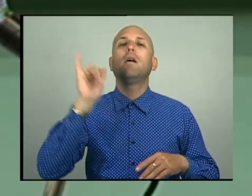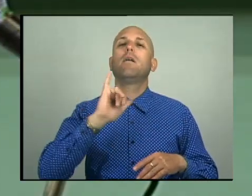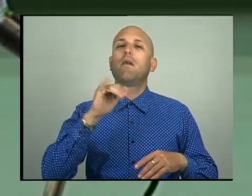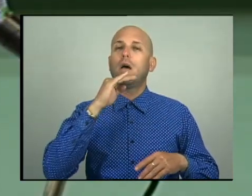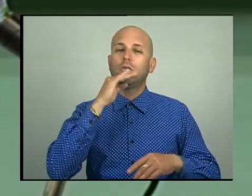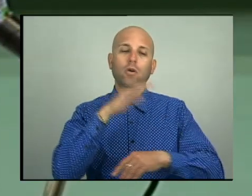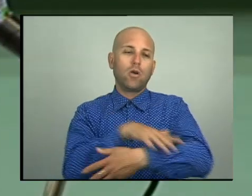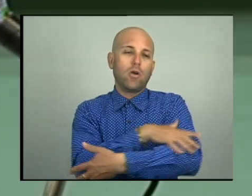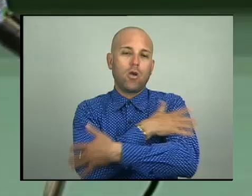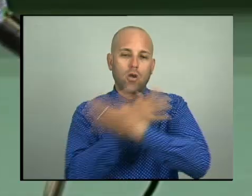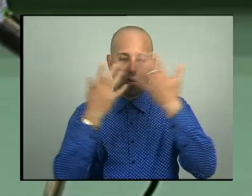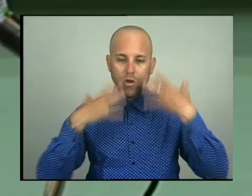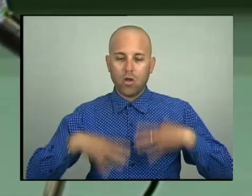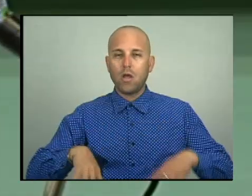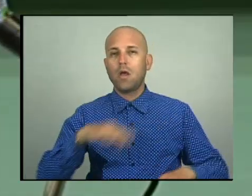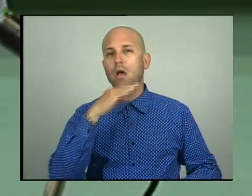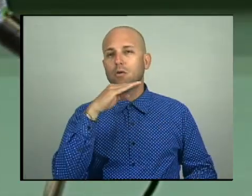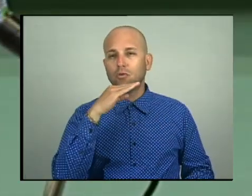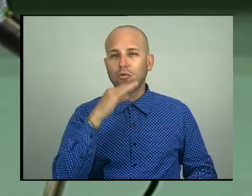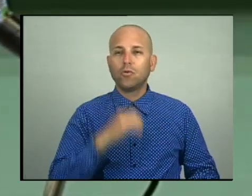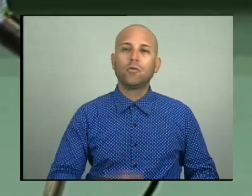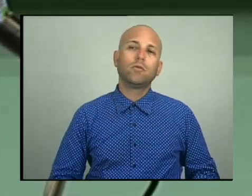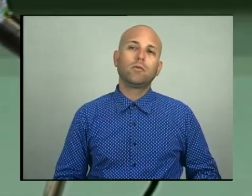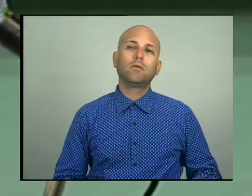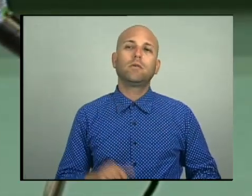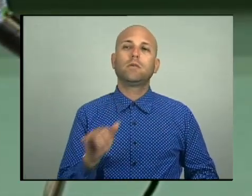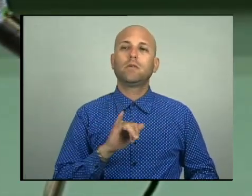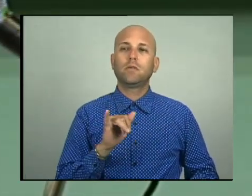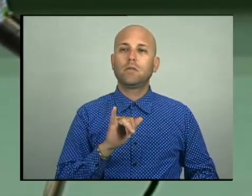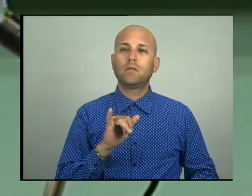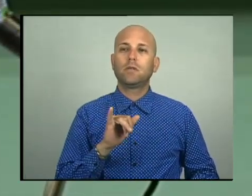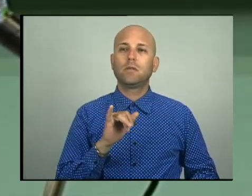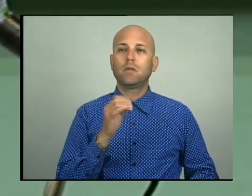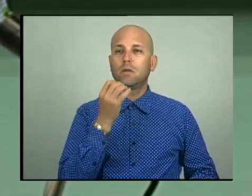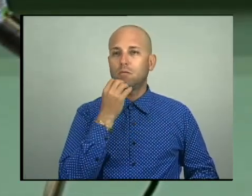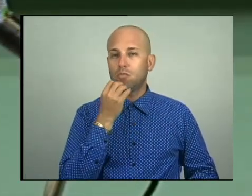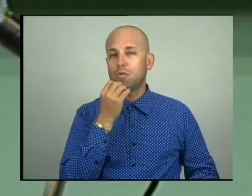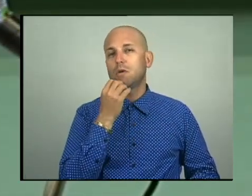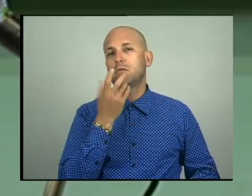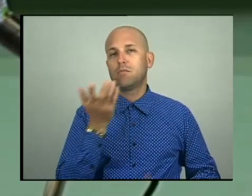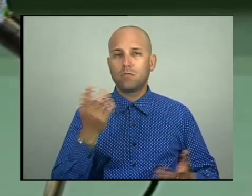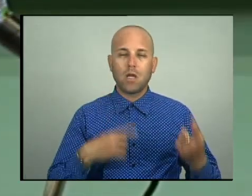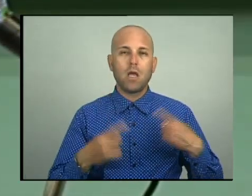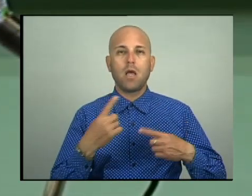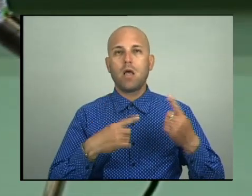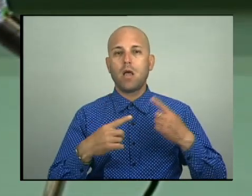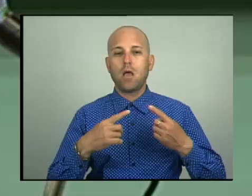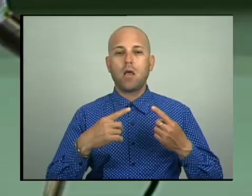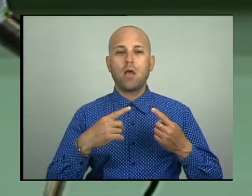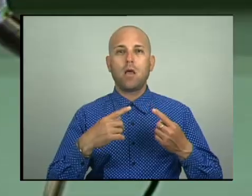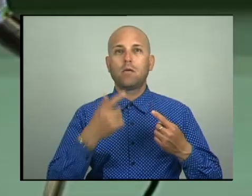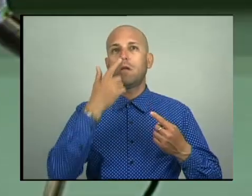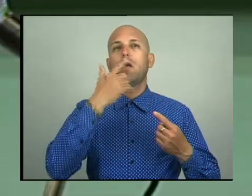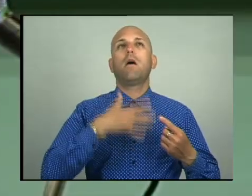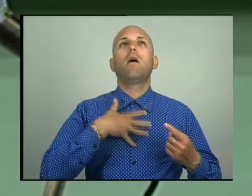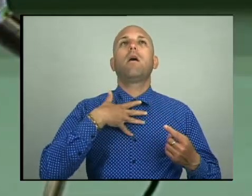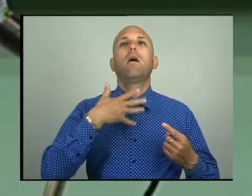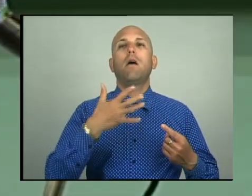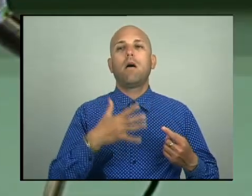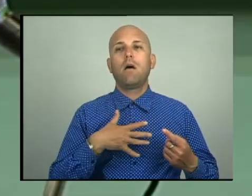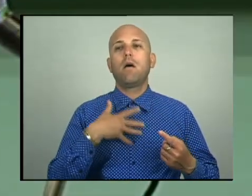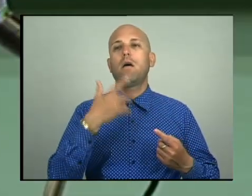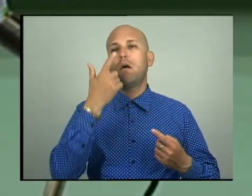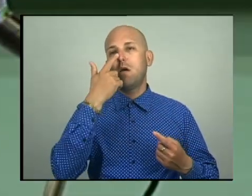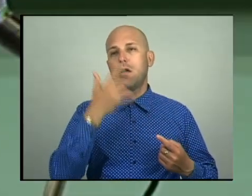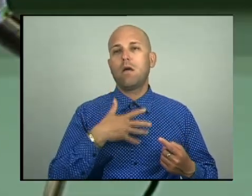la cianosis. Puede presentar, o sea, a la actividad física, presentar dificultad respiratoria. Para respirar.